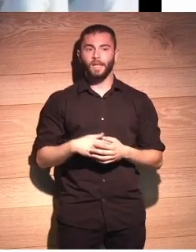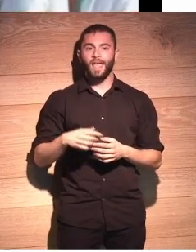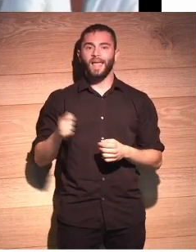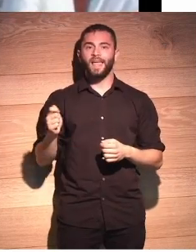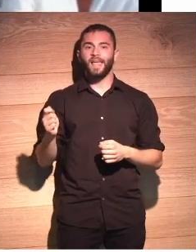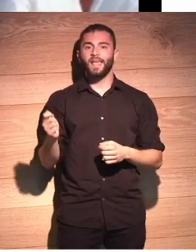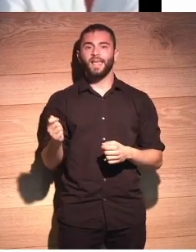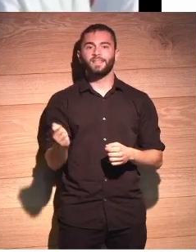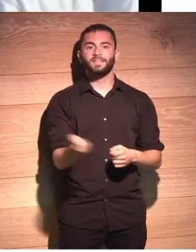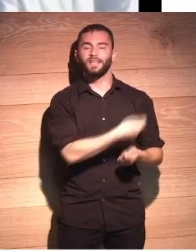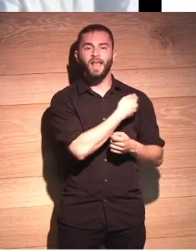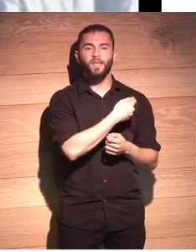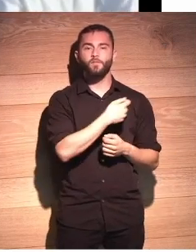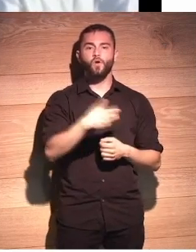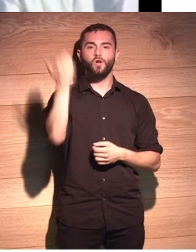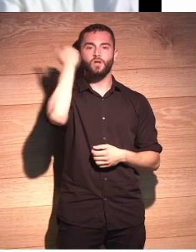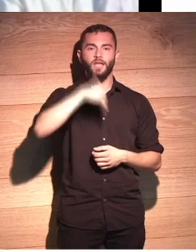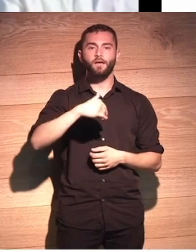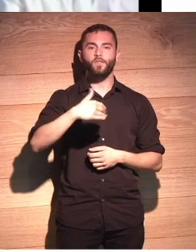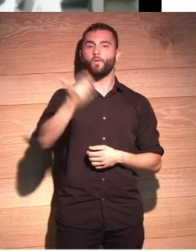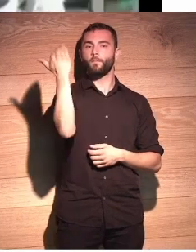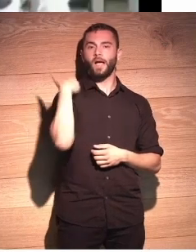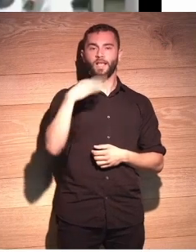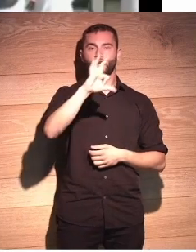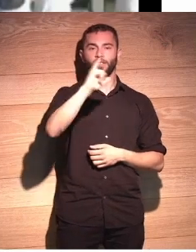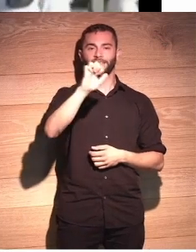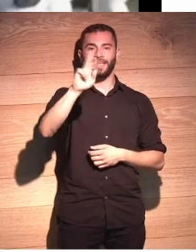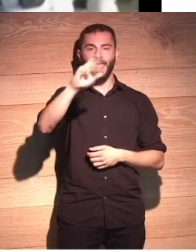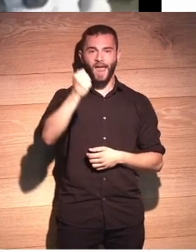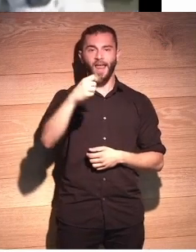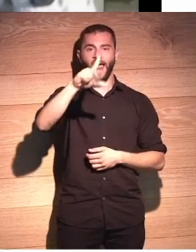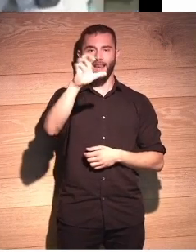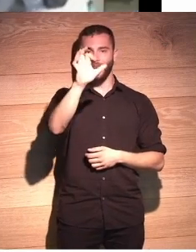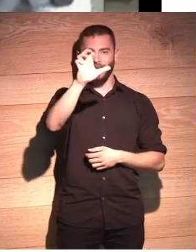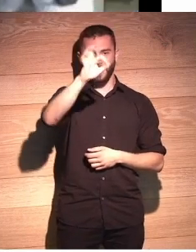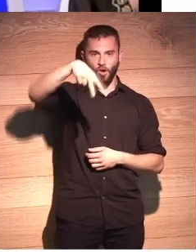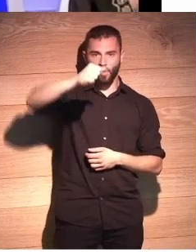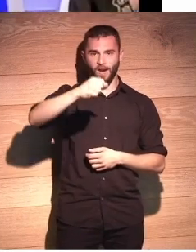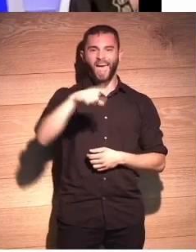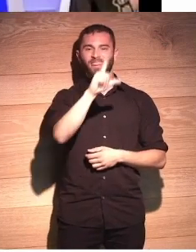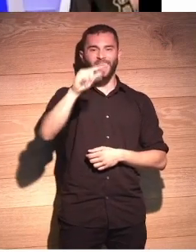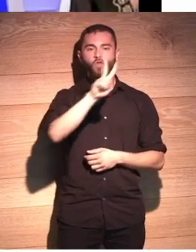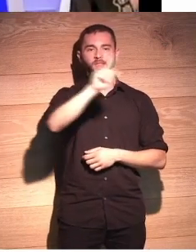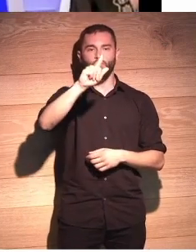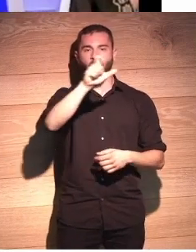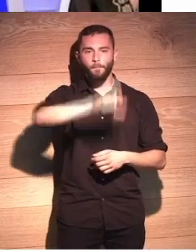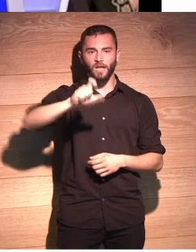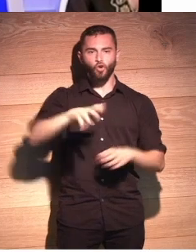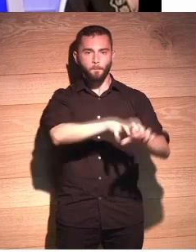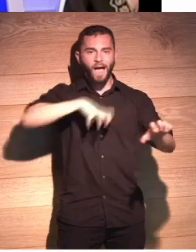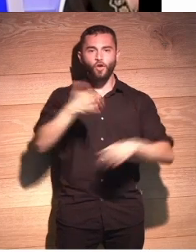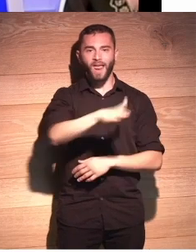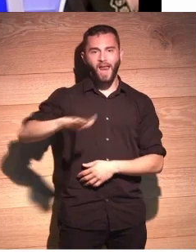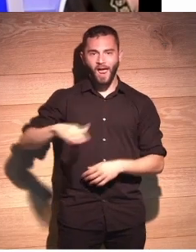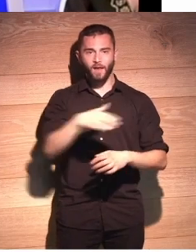cuando el sábado pasado se nos murieron en Sierra Leona 121 personas, la mayoría niños. Esta es su labor que está haciendo